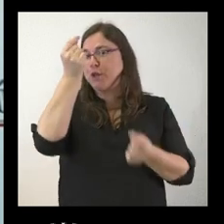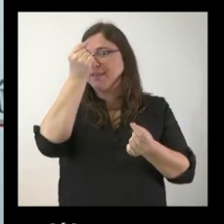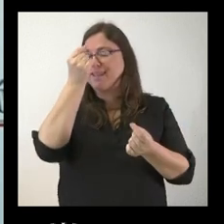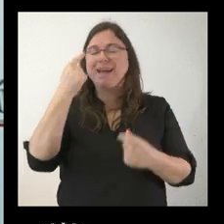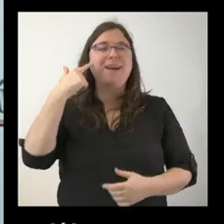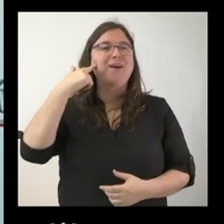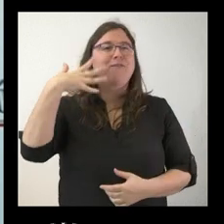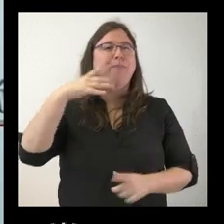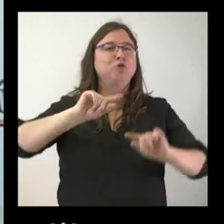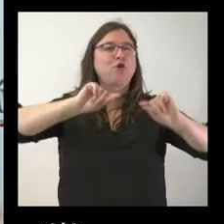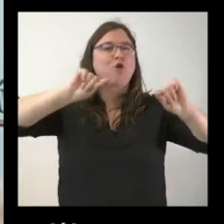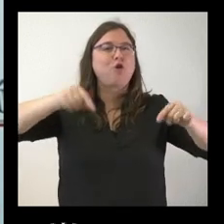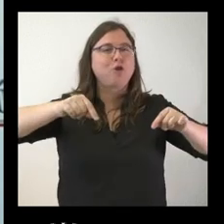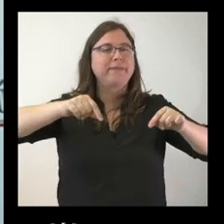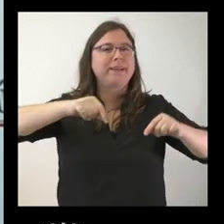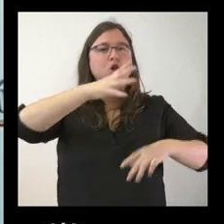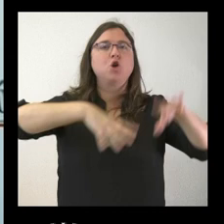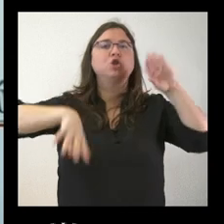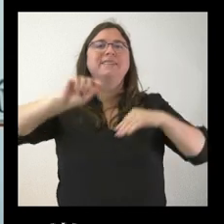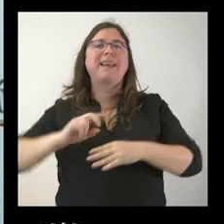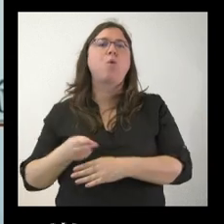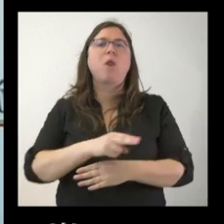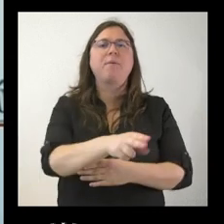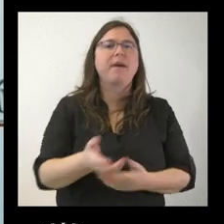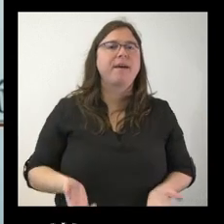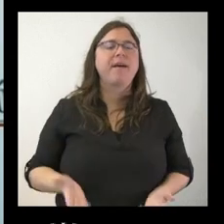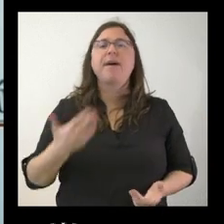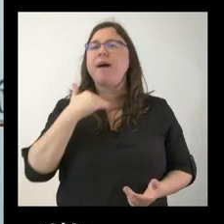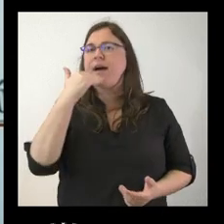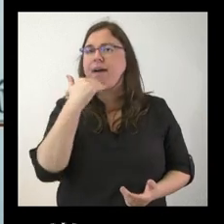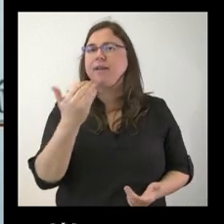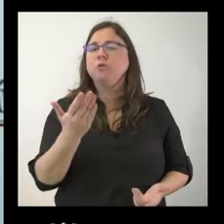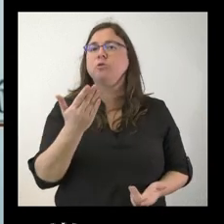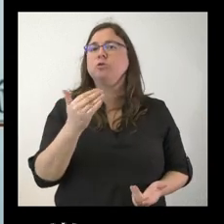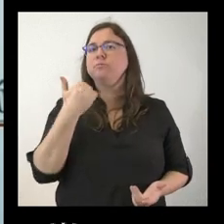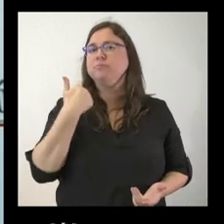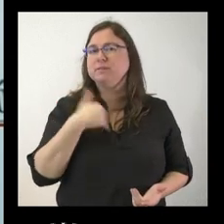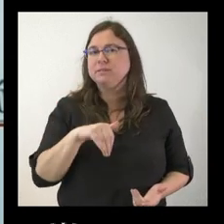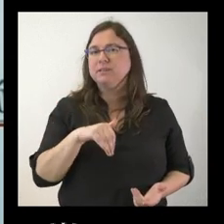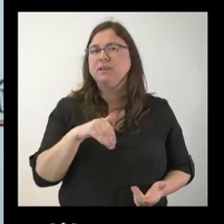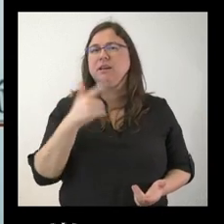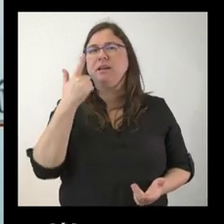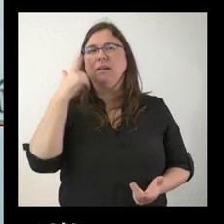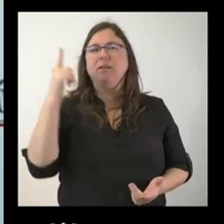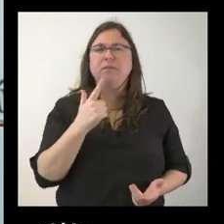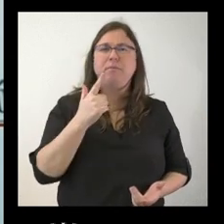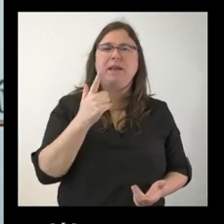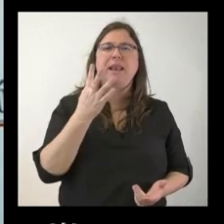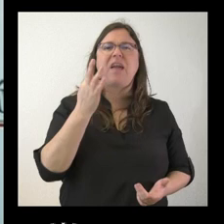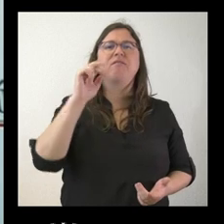famoso concierto este de la Sierra de la culebra se ha dado ya algún ha salido alguna cosa que iba a venir fangoria y